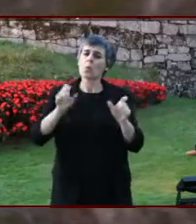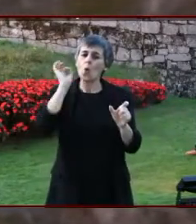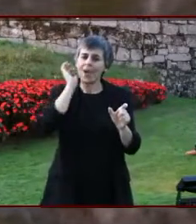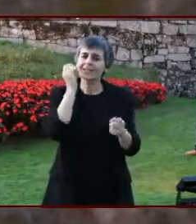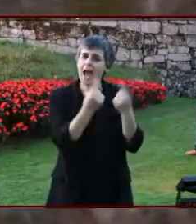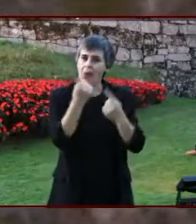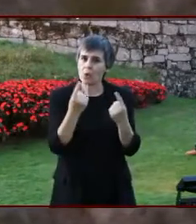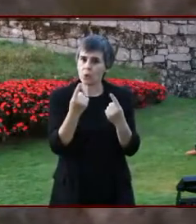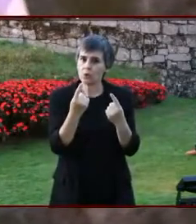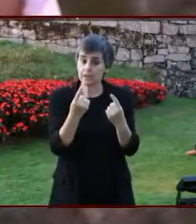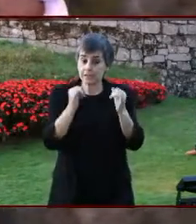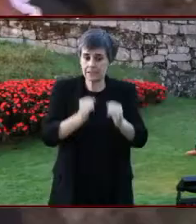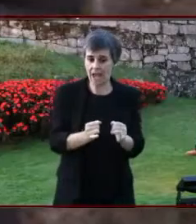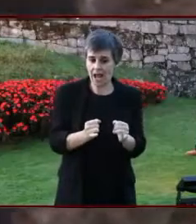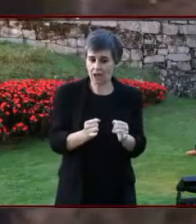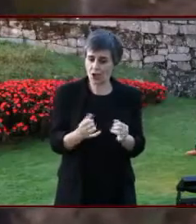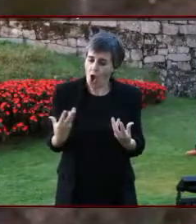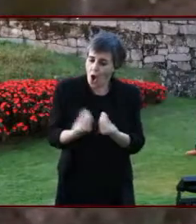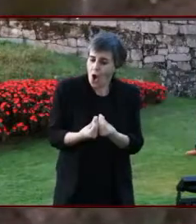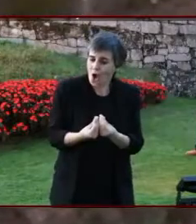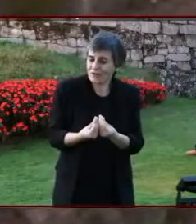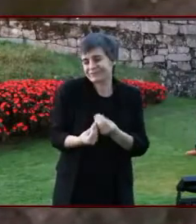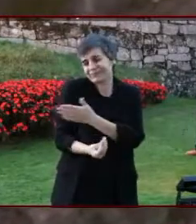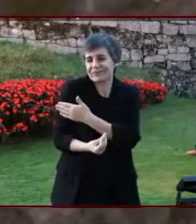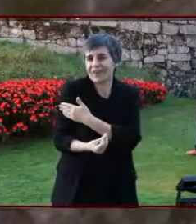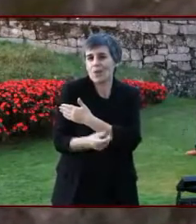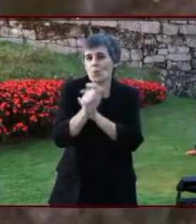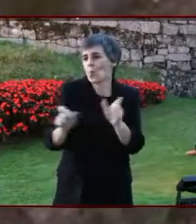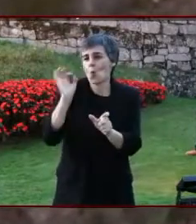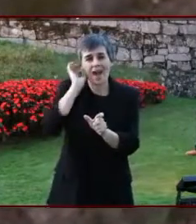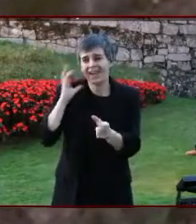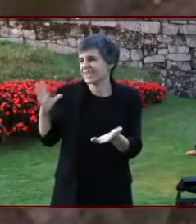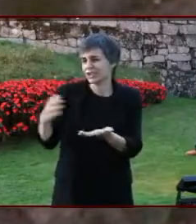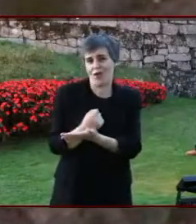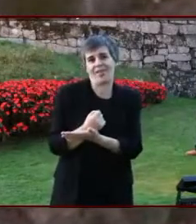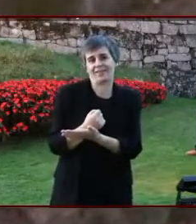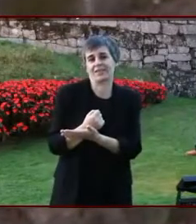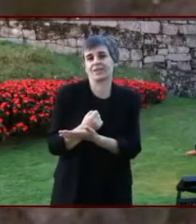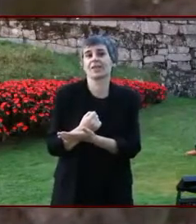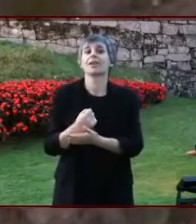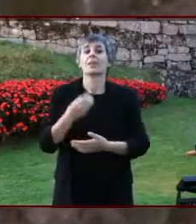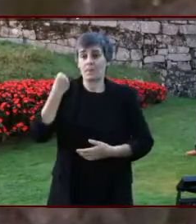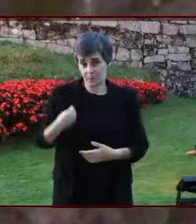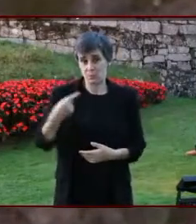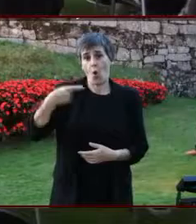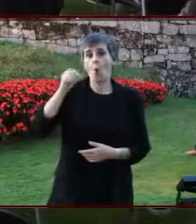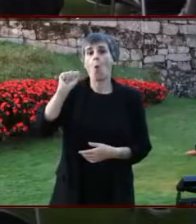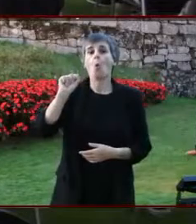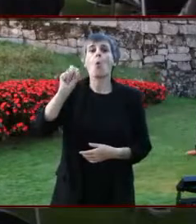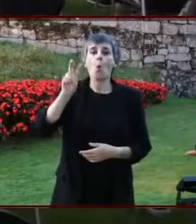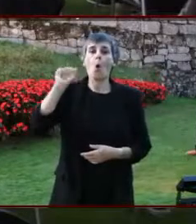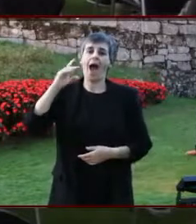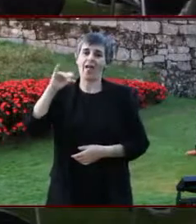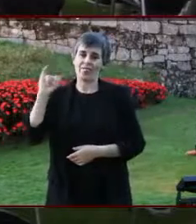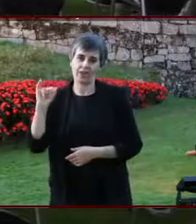as mulleres e iso ocorre con Guadi Galego e con Goiza, para quen pido un aplauso deses que fan temblar